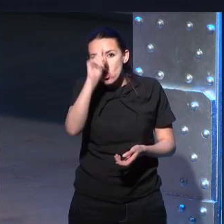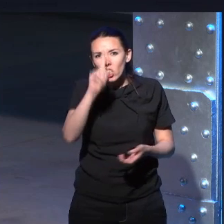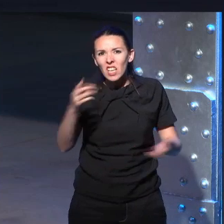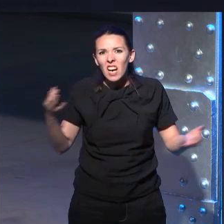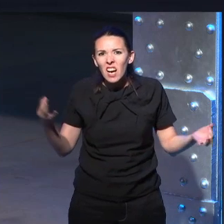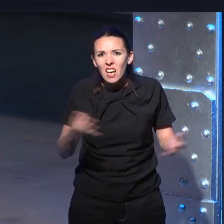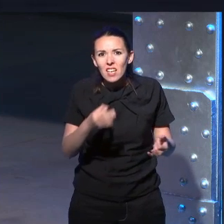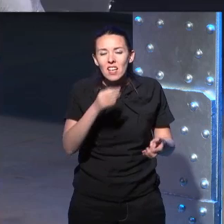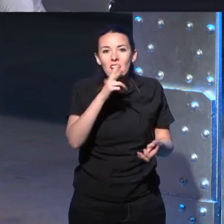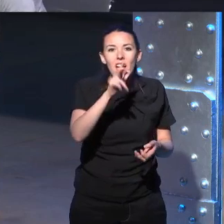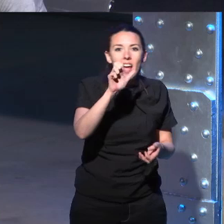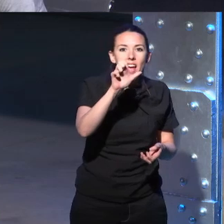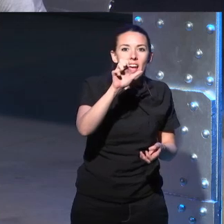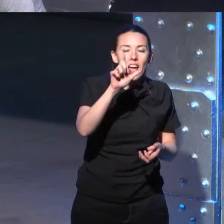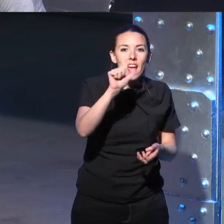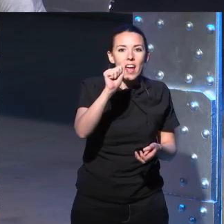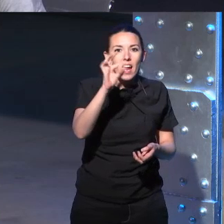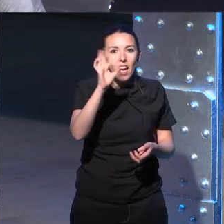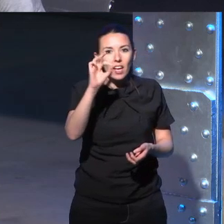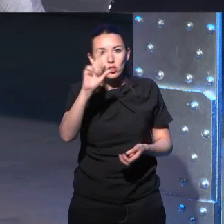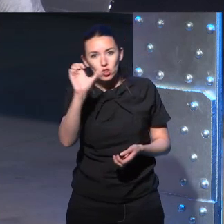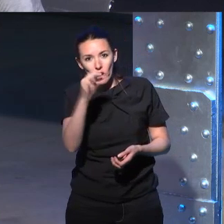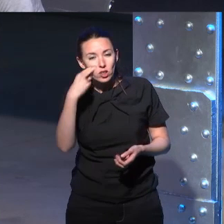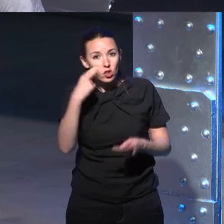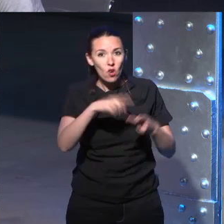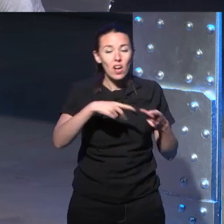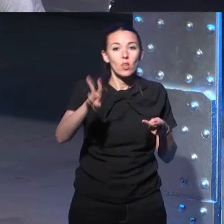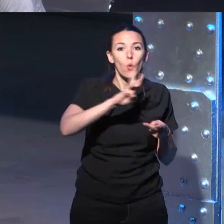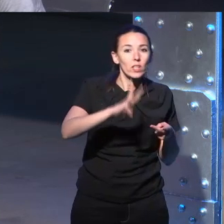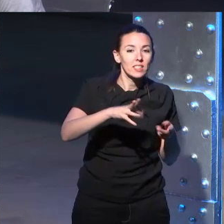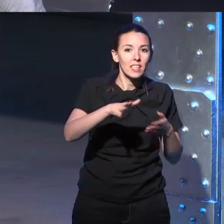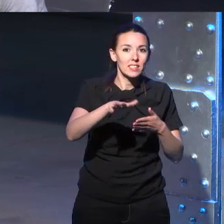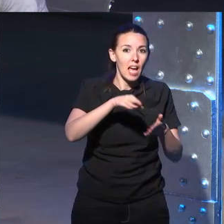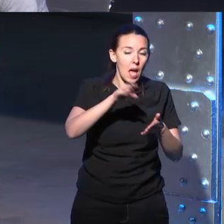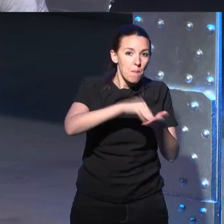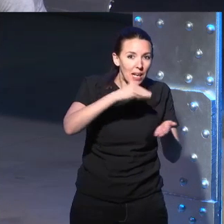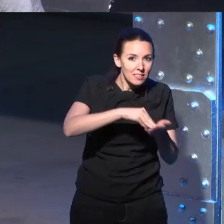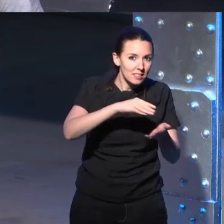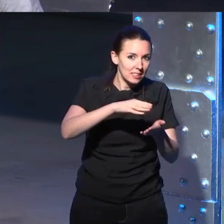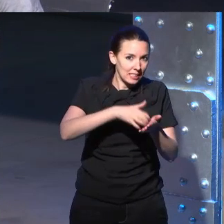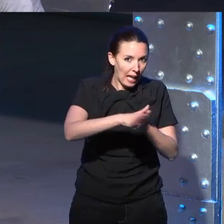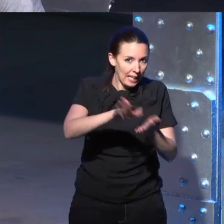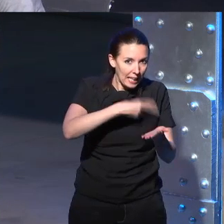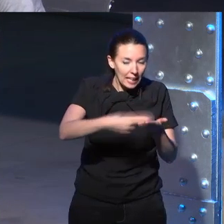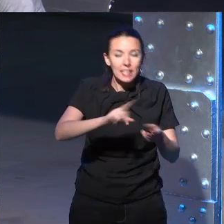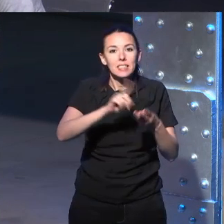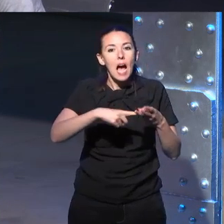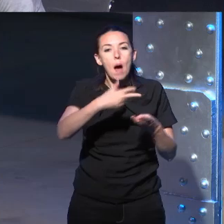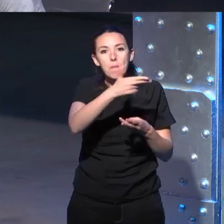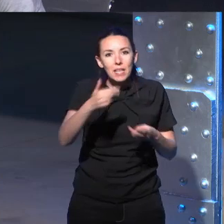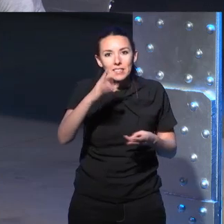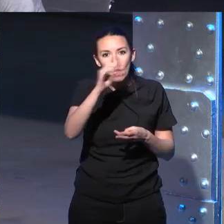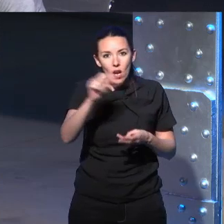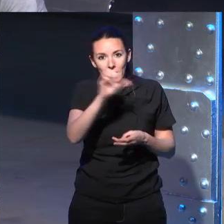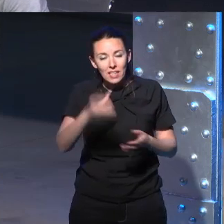son el atole de chocolate, los biscuits de mantequilla, el callo de nacha, el cóctel de ostiones. Lo de ostiones aquí no suena más. El pescado a la